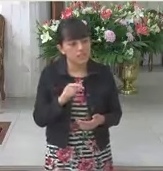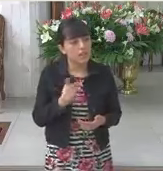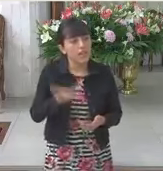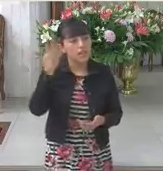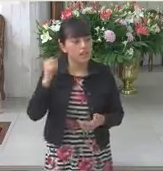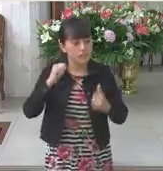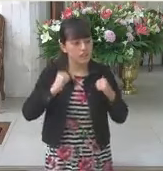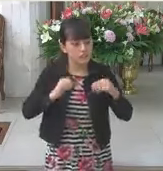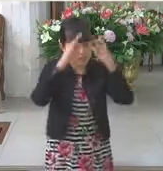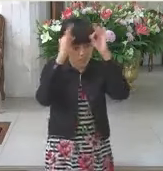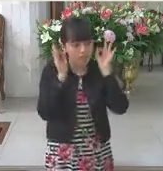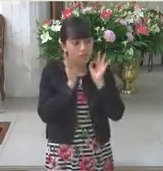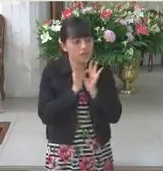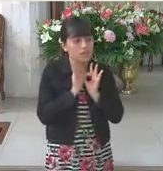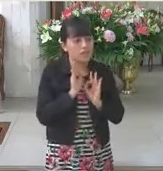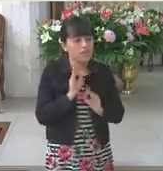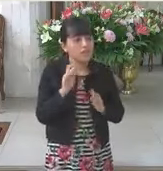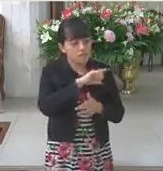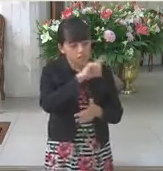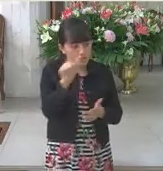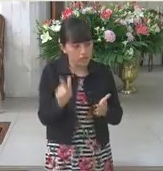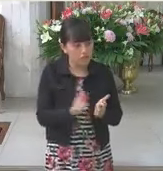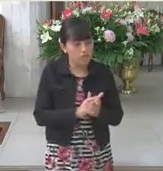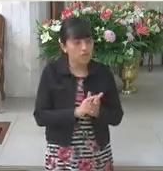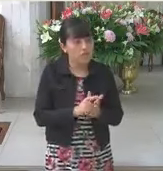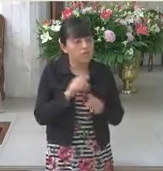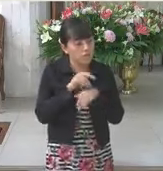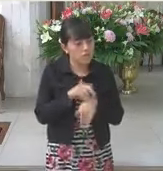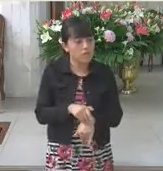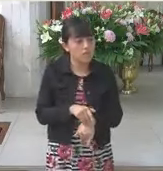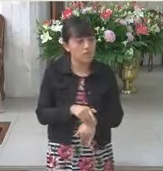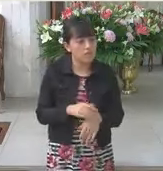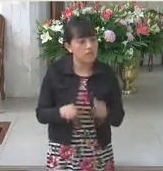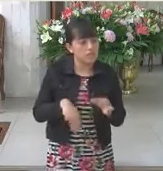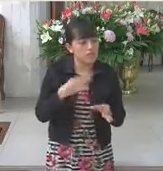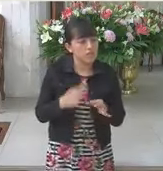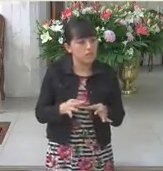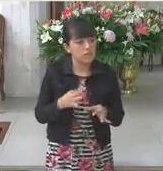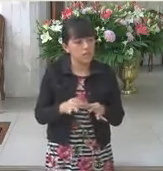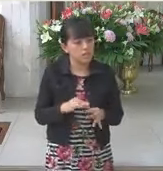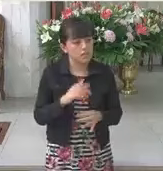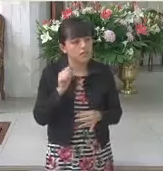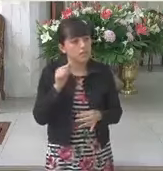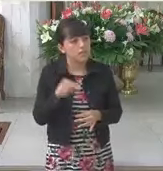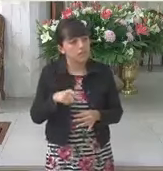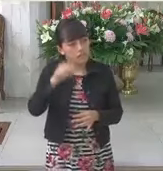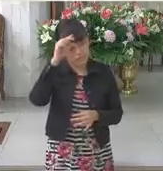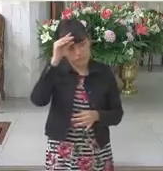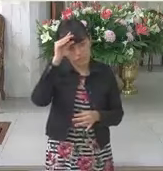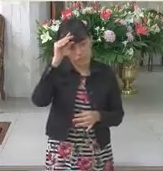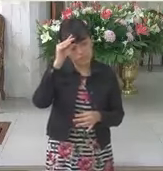gamaliel un hombre sin igual aventajaba en su fe religiosa